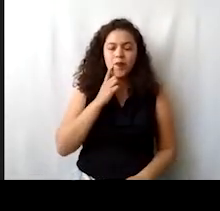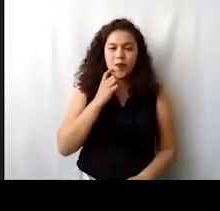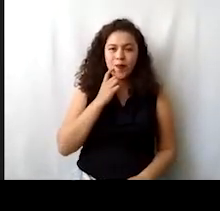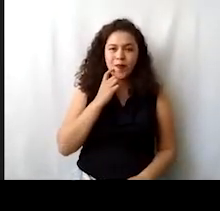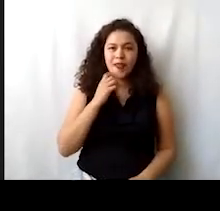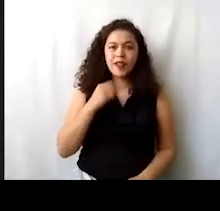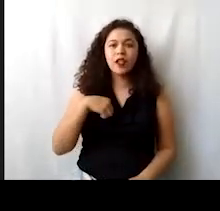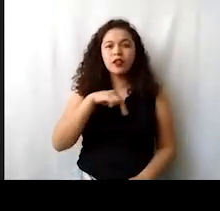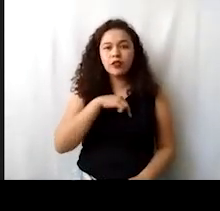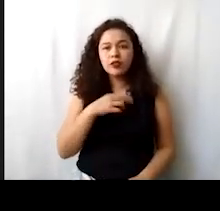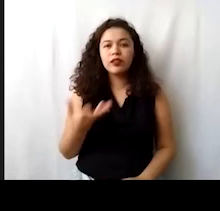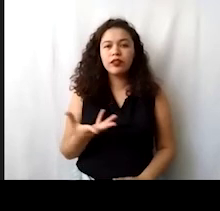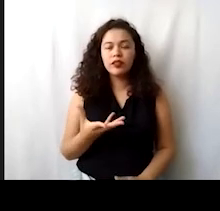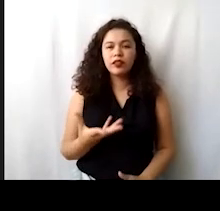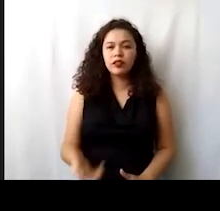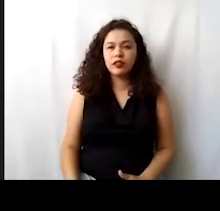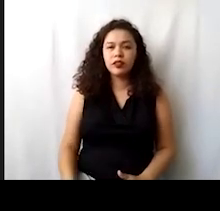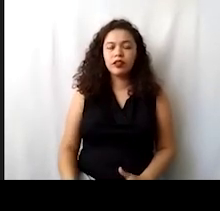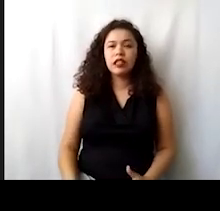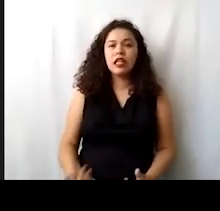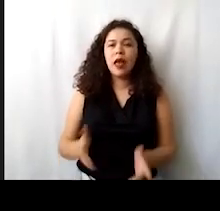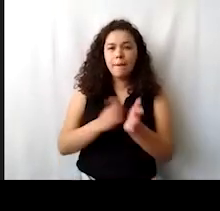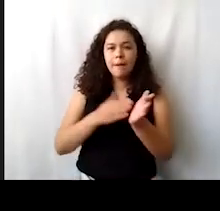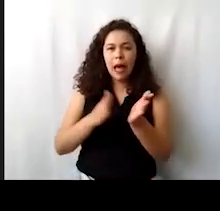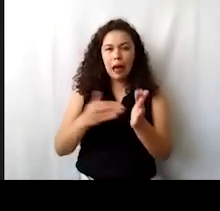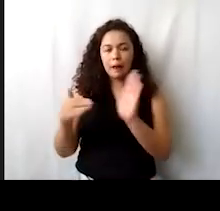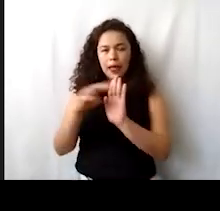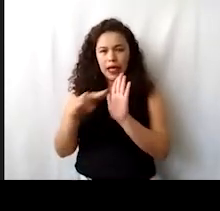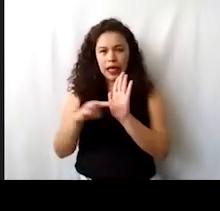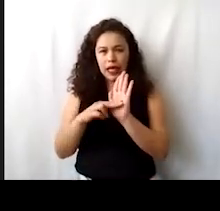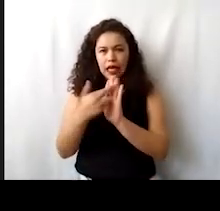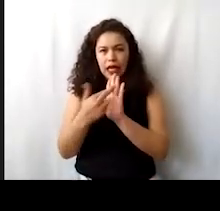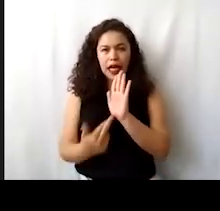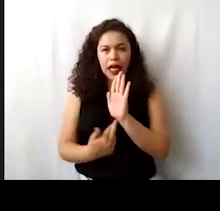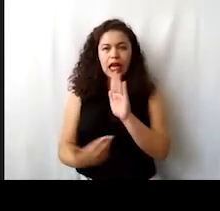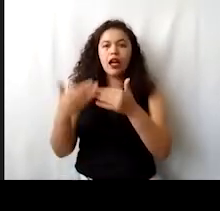todas nuestras documentación en regla, toda